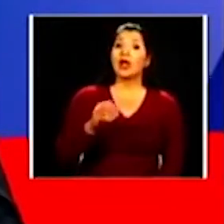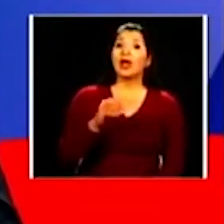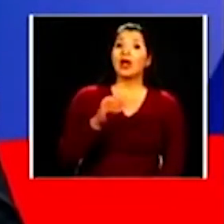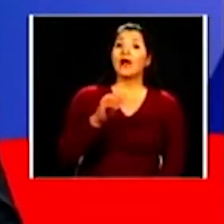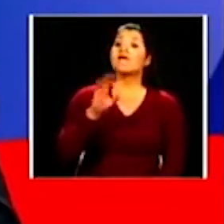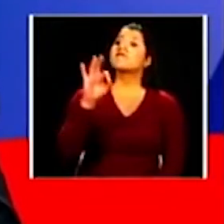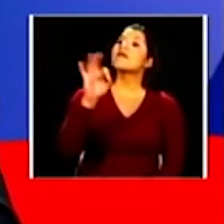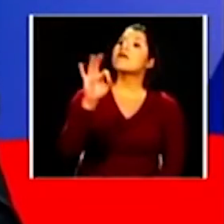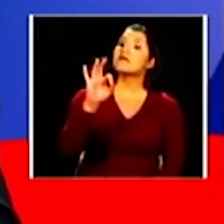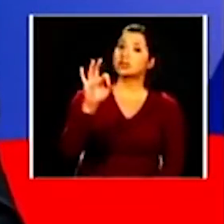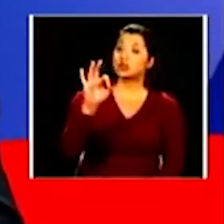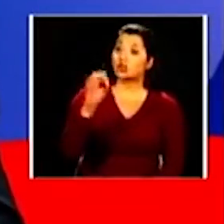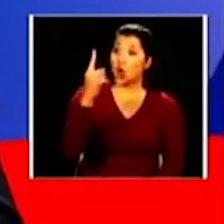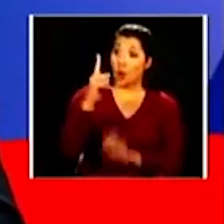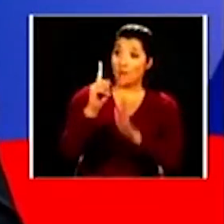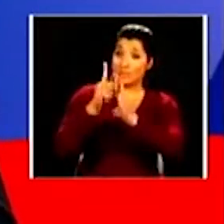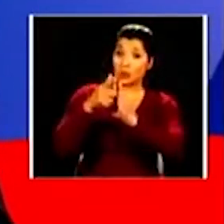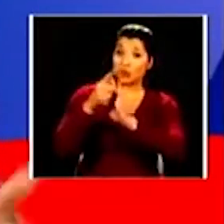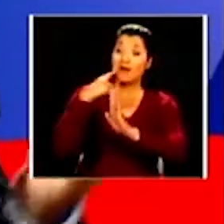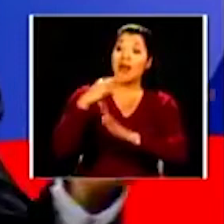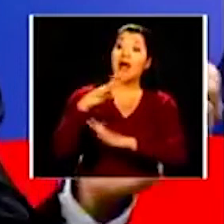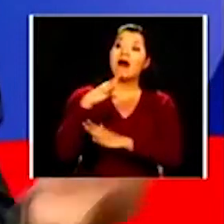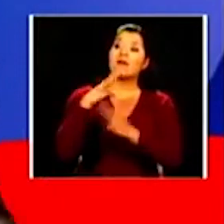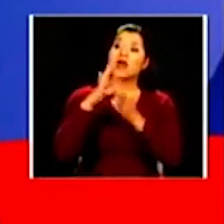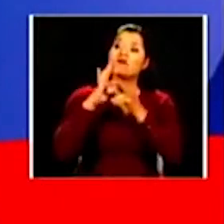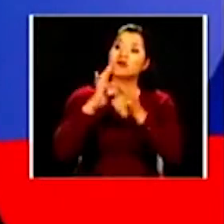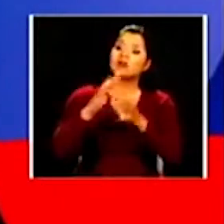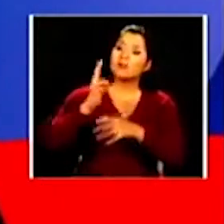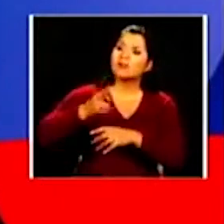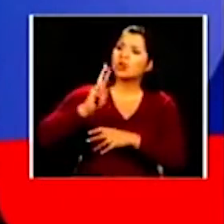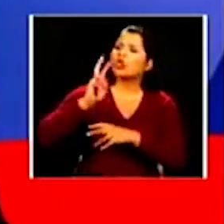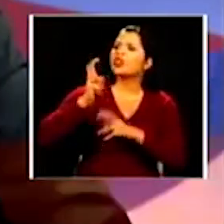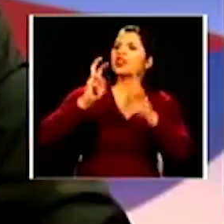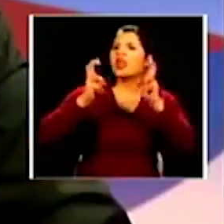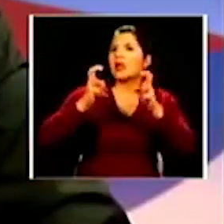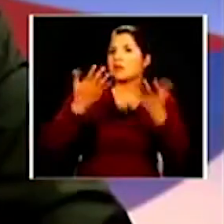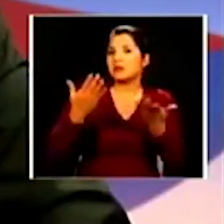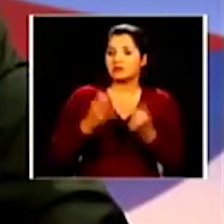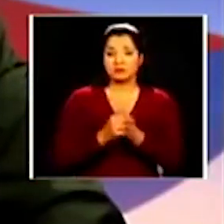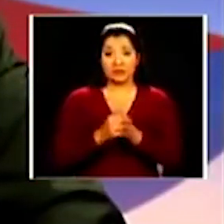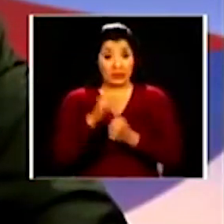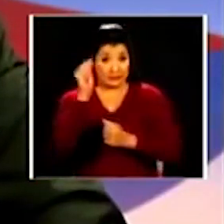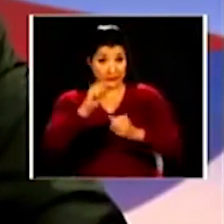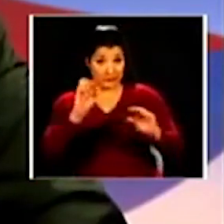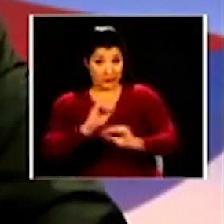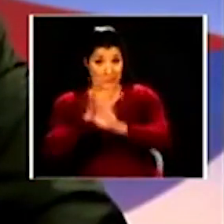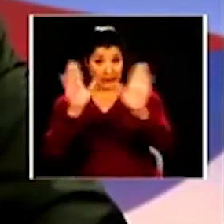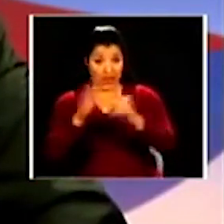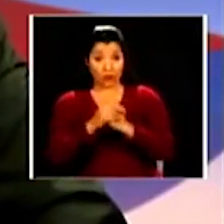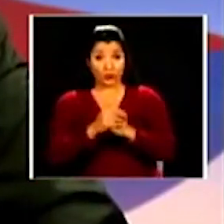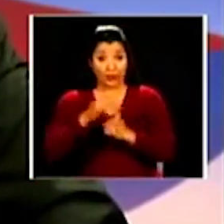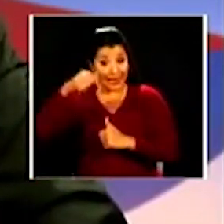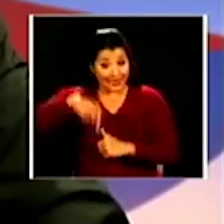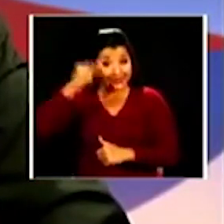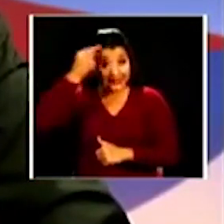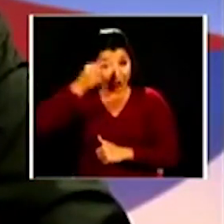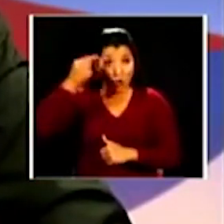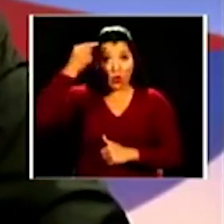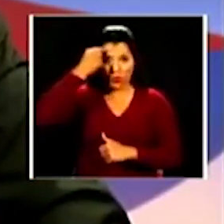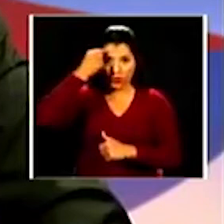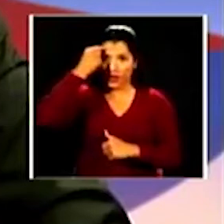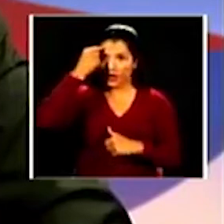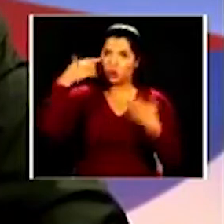Fabricio, para referirse al mismo tema o bien para replicar algo de lo que señaló don Carlos. Sí, claro, en este gobierno recibimos el récord de homicidios